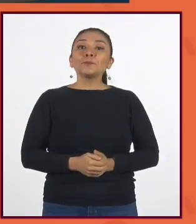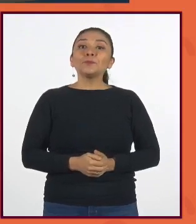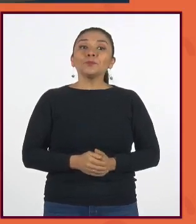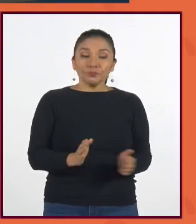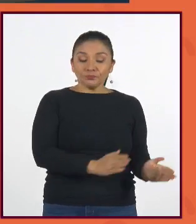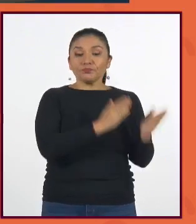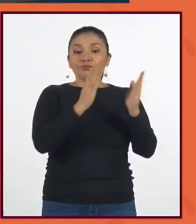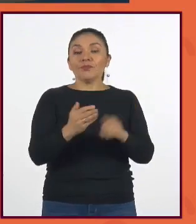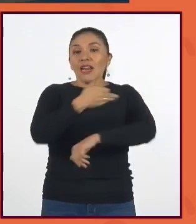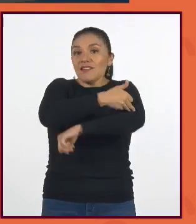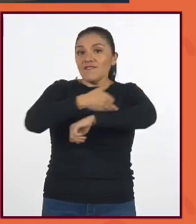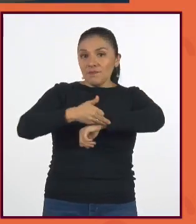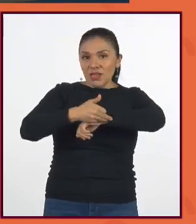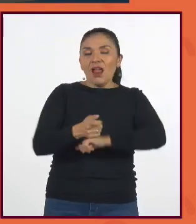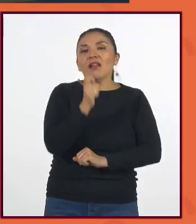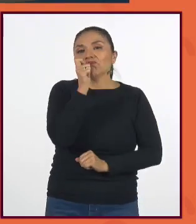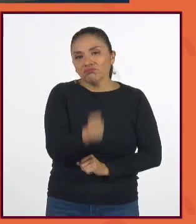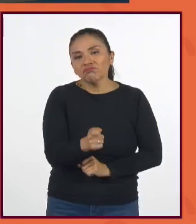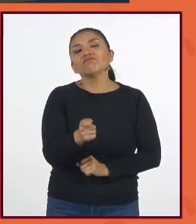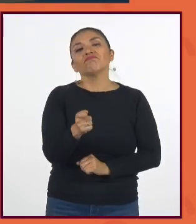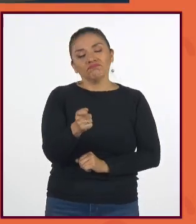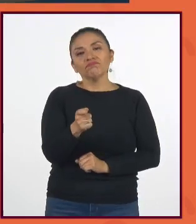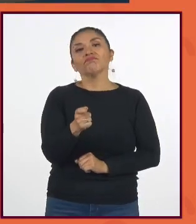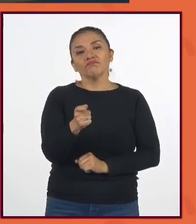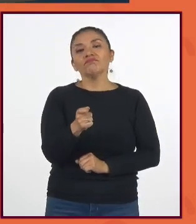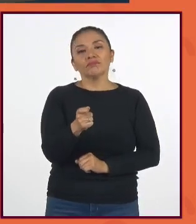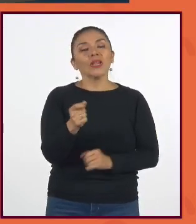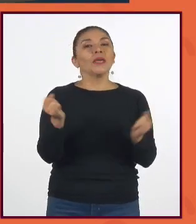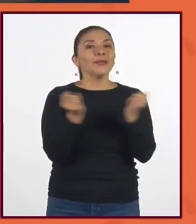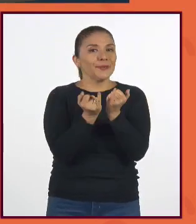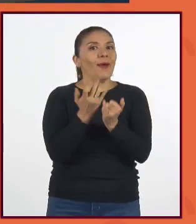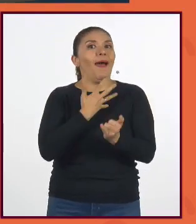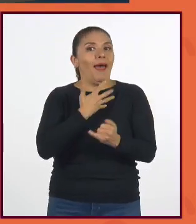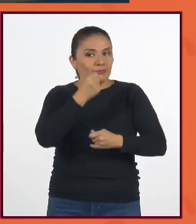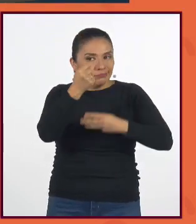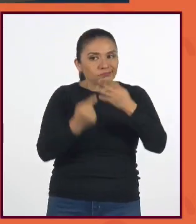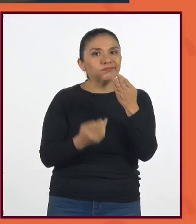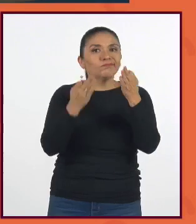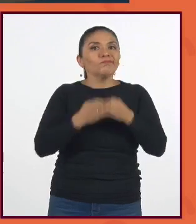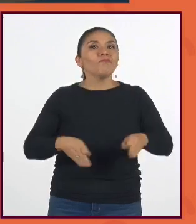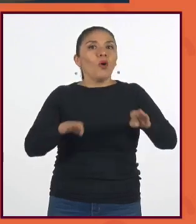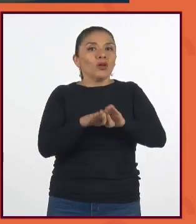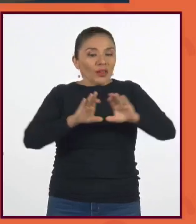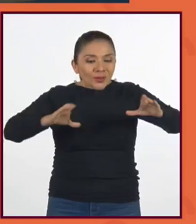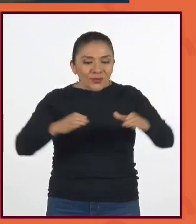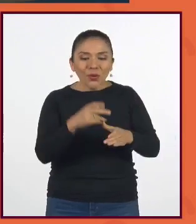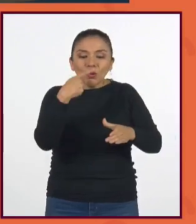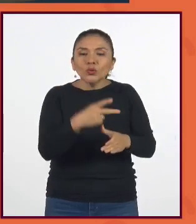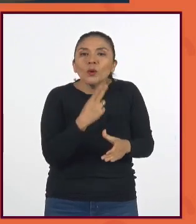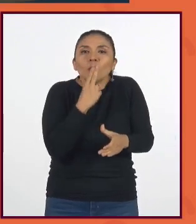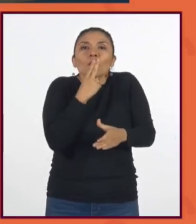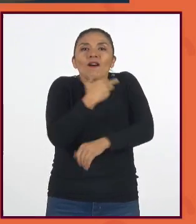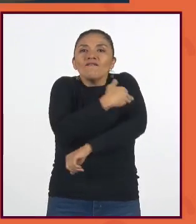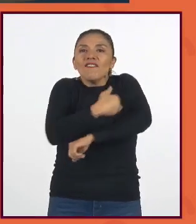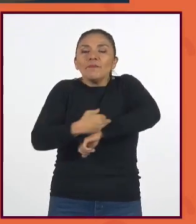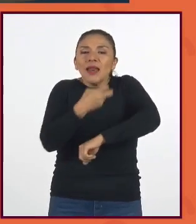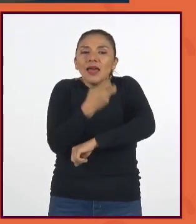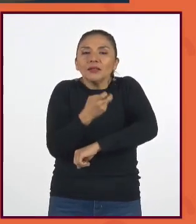factores familiares tenemos también factores muy importantes. El núcleo familiar representa uno de los